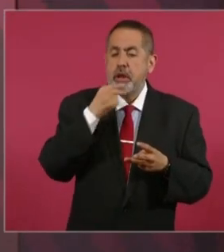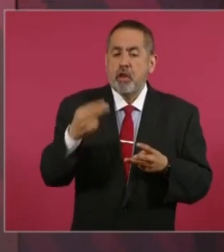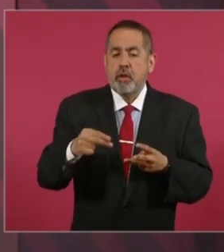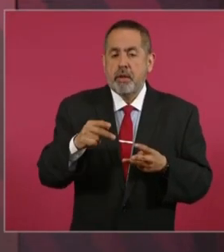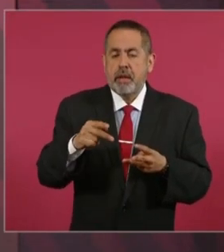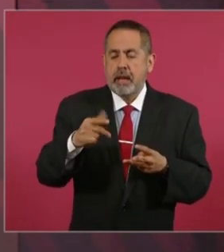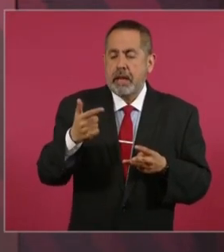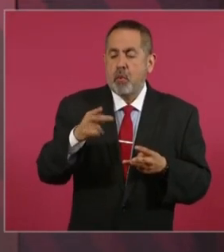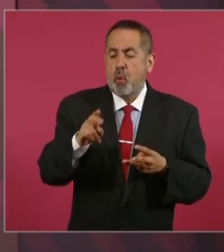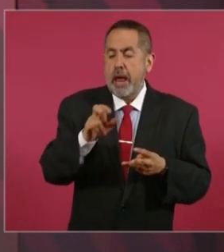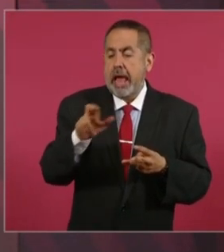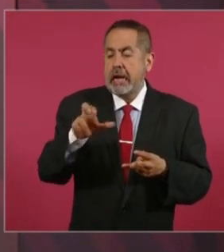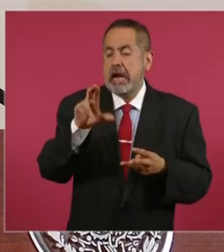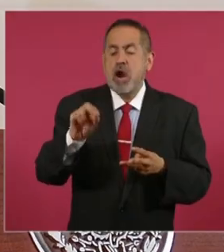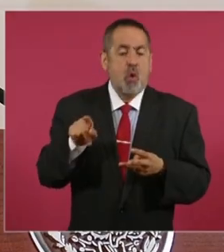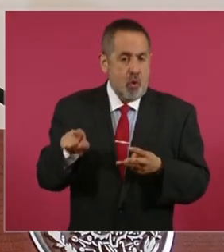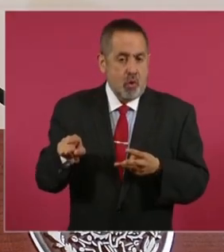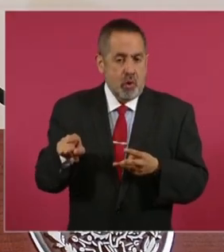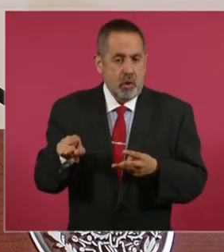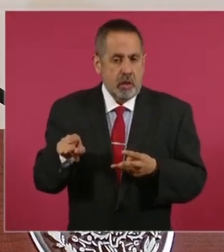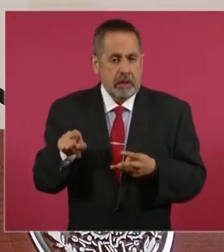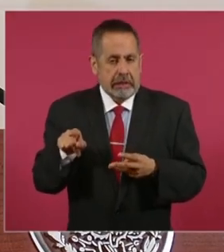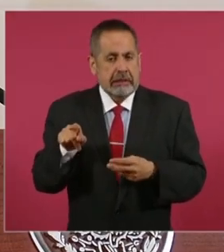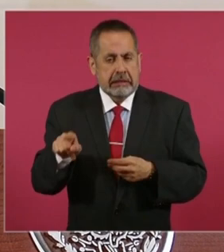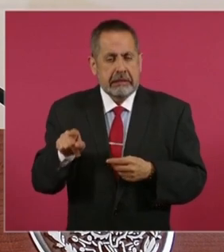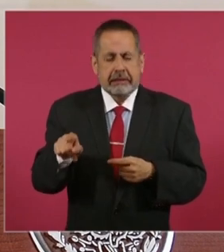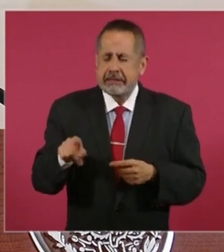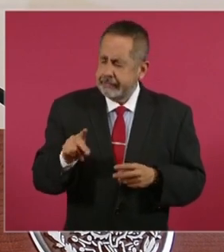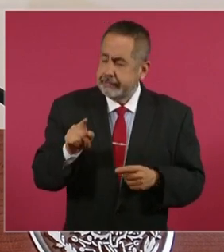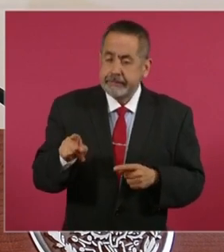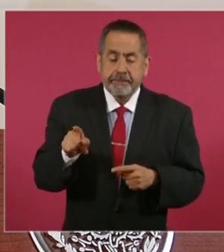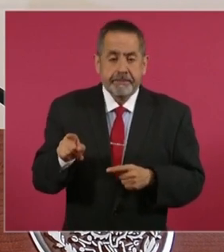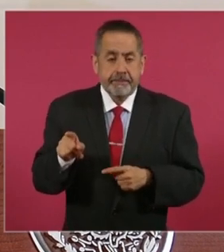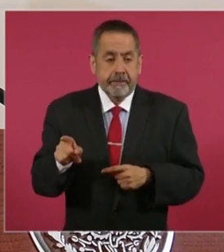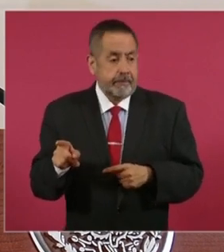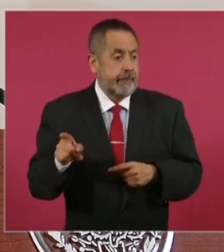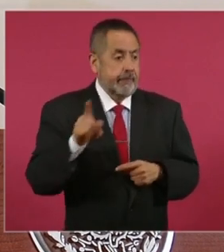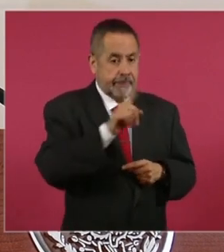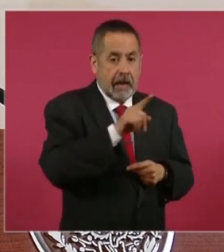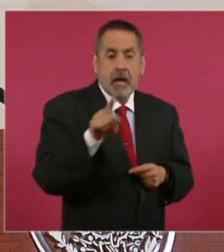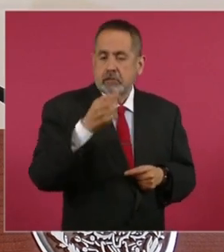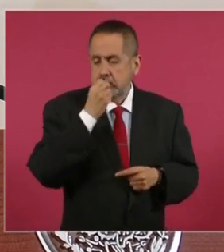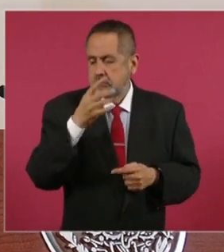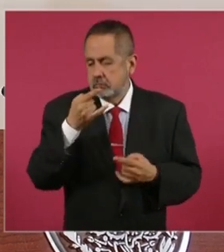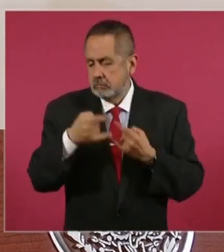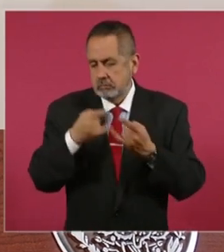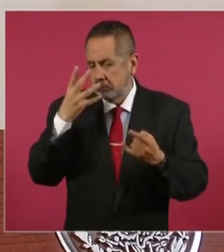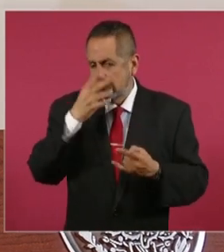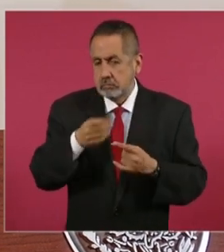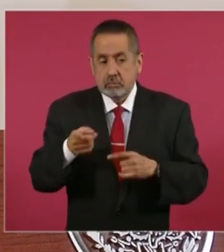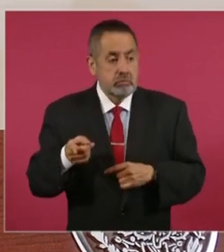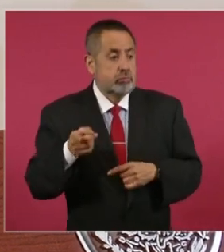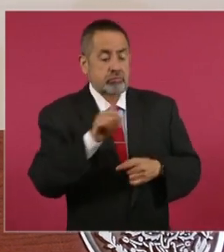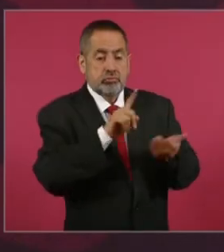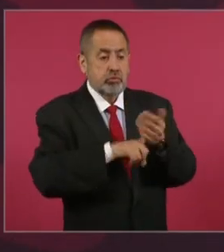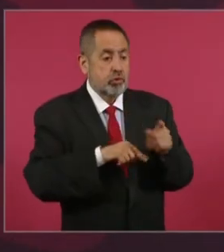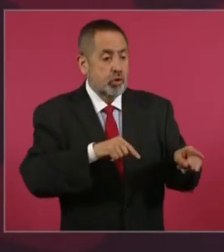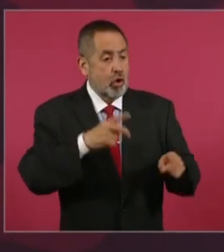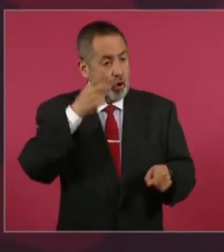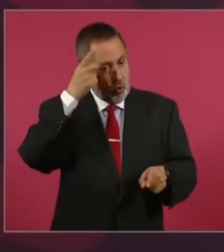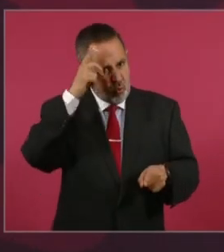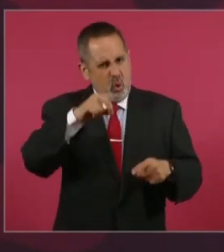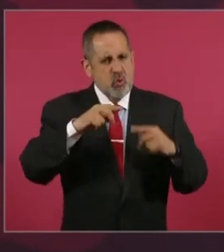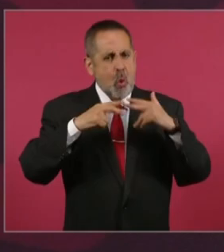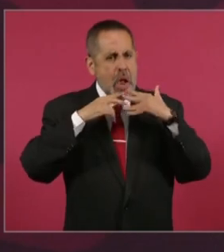que era hijo, es también bellísima esa historia, hijo de unos